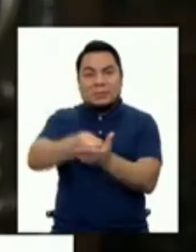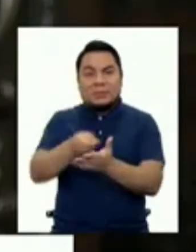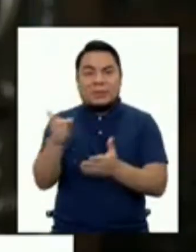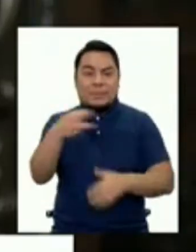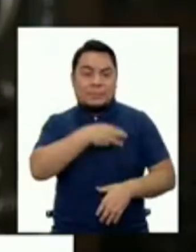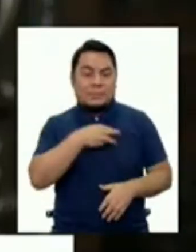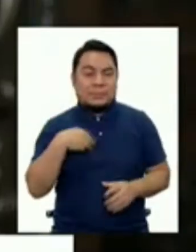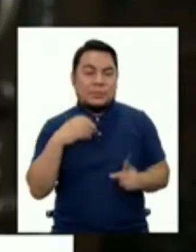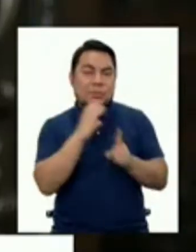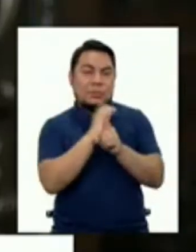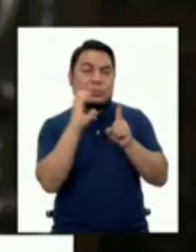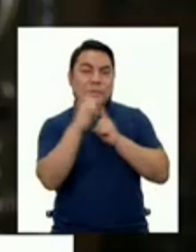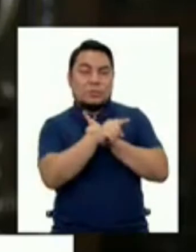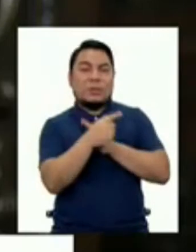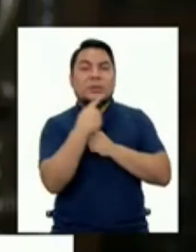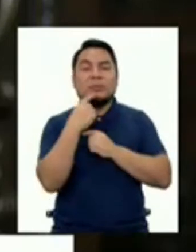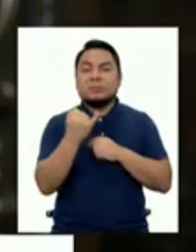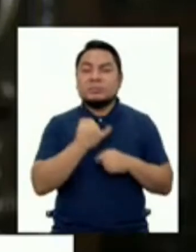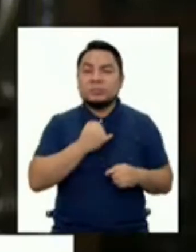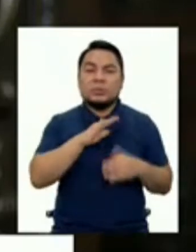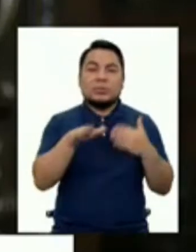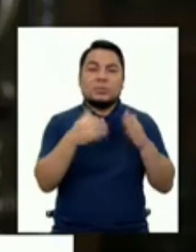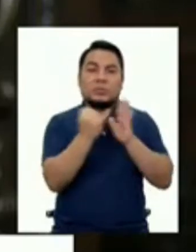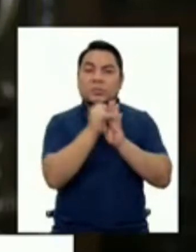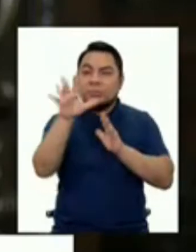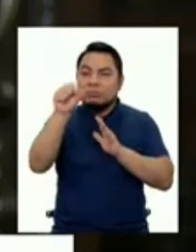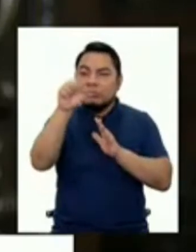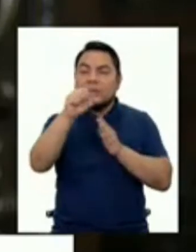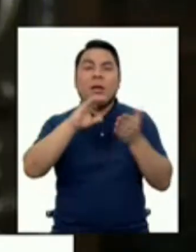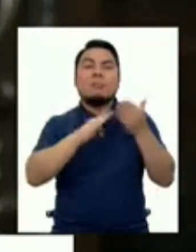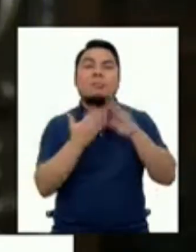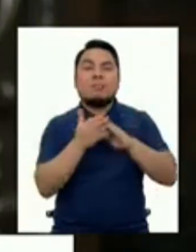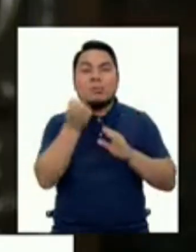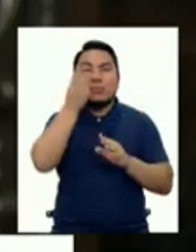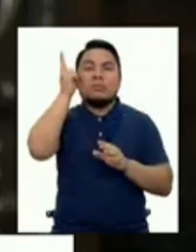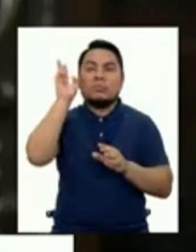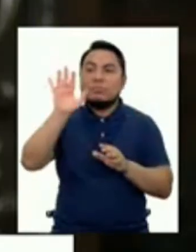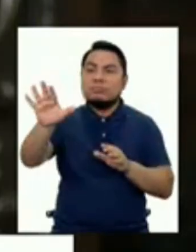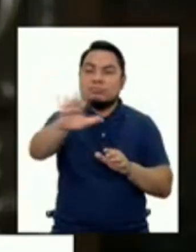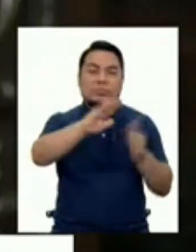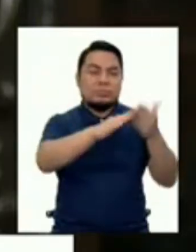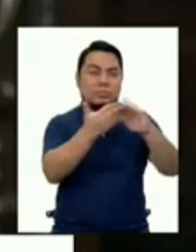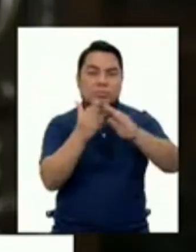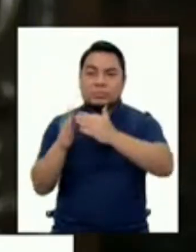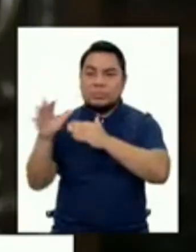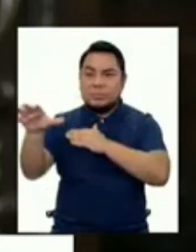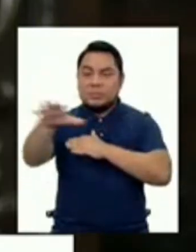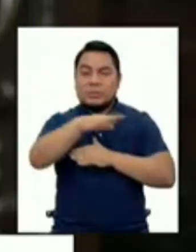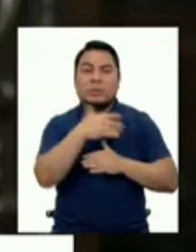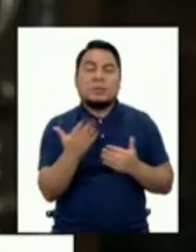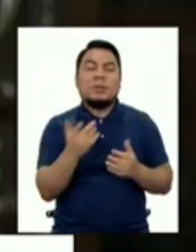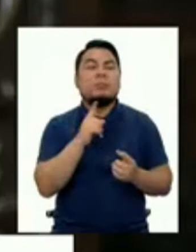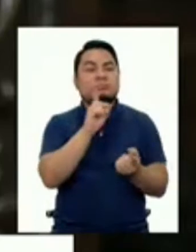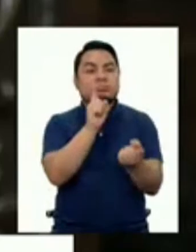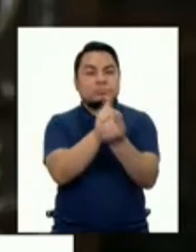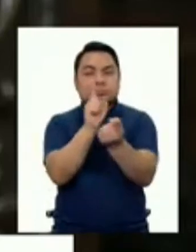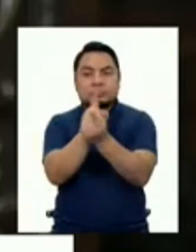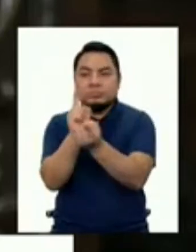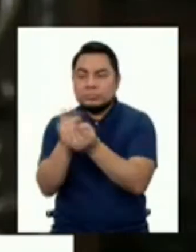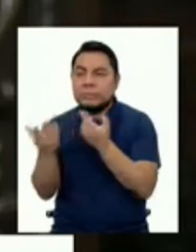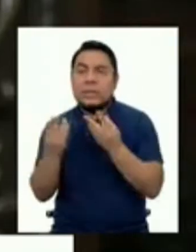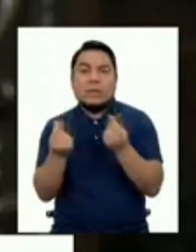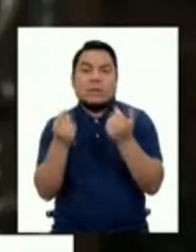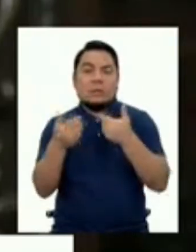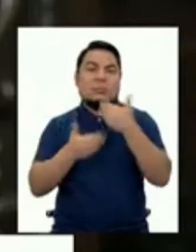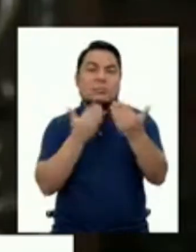de Cultura la identificación total de los pueblos originarios. Eso va a permitir que los trámites sean más eficientes y